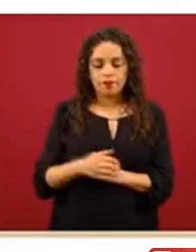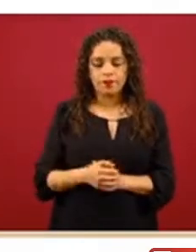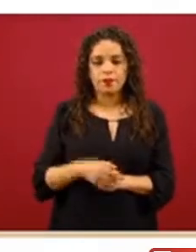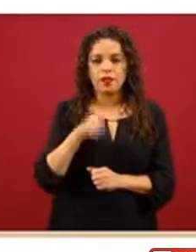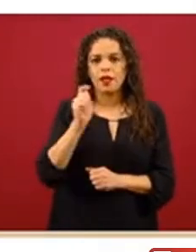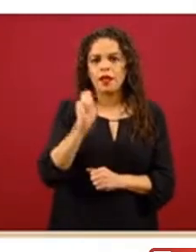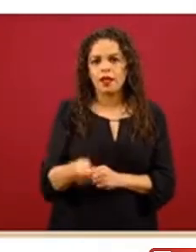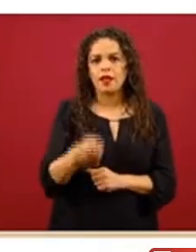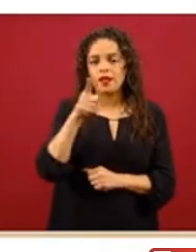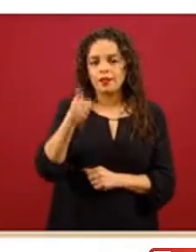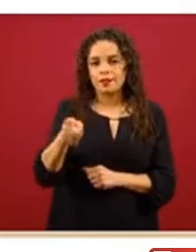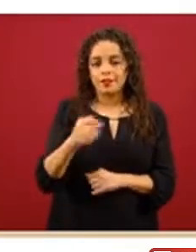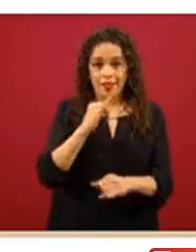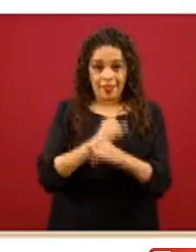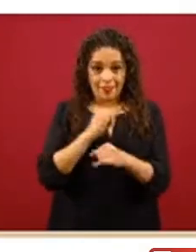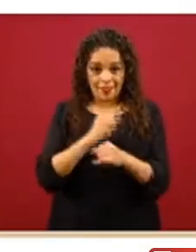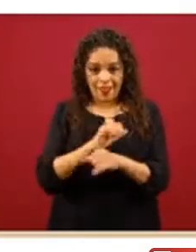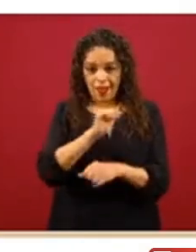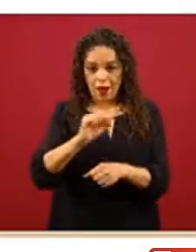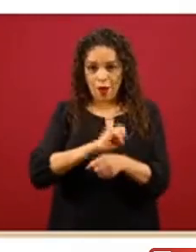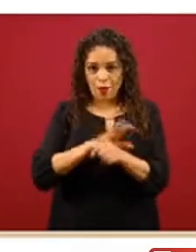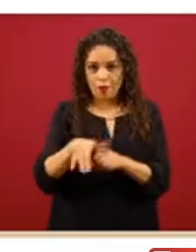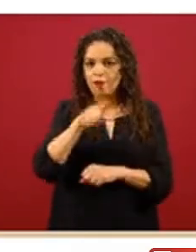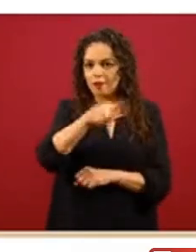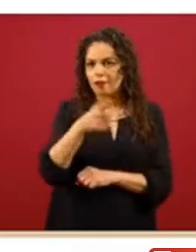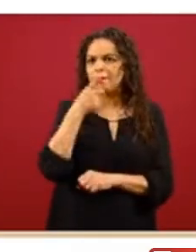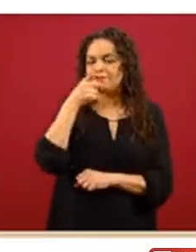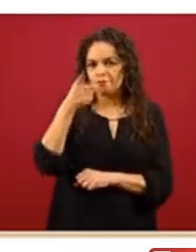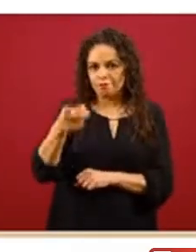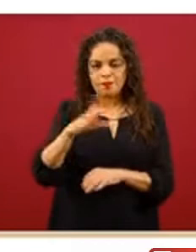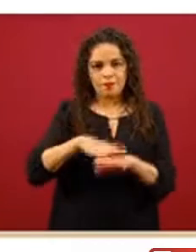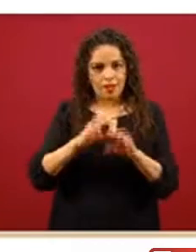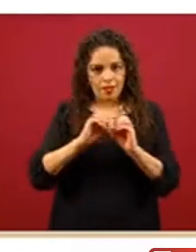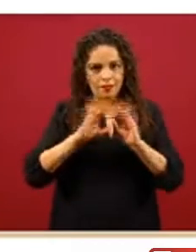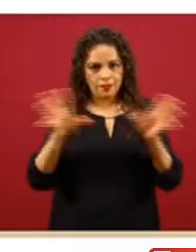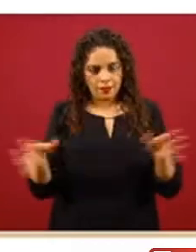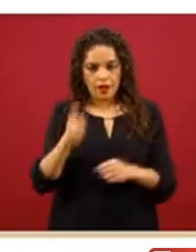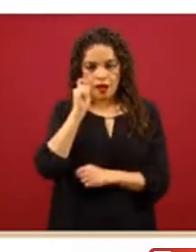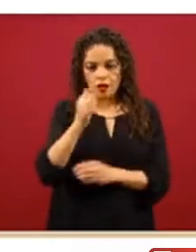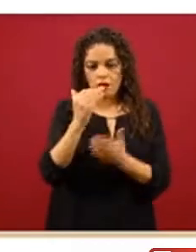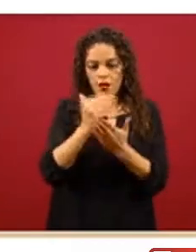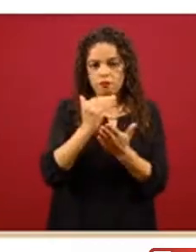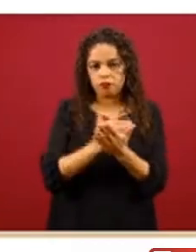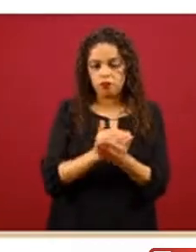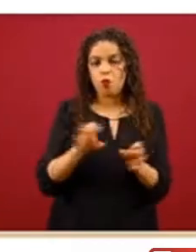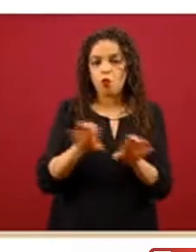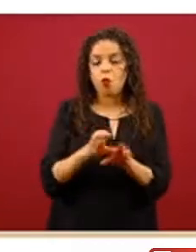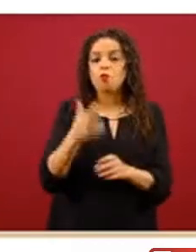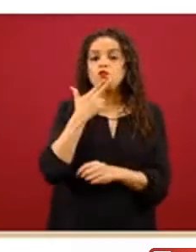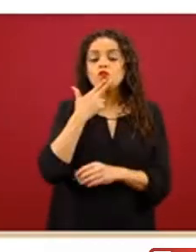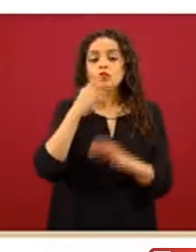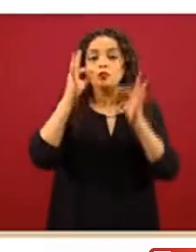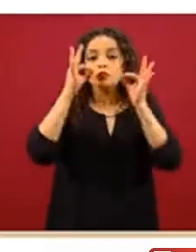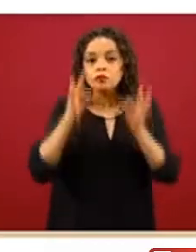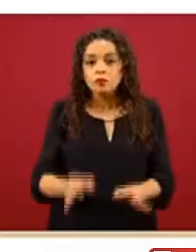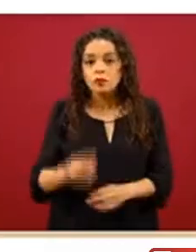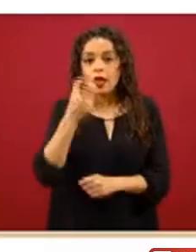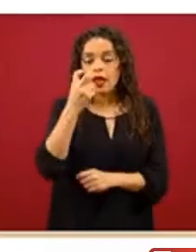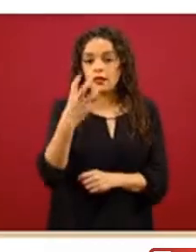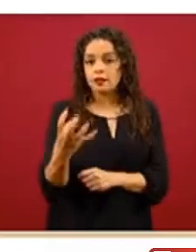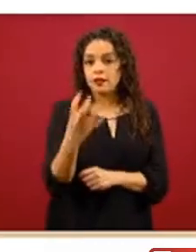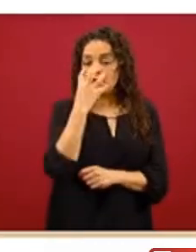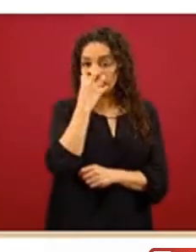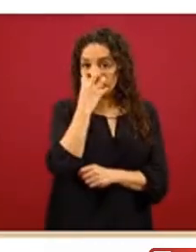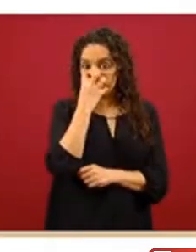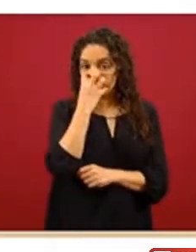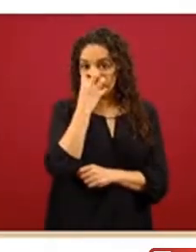coronavirus, unas pruebas de ajuste, es decir, un lineamiento específico sobre uso correcto de estos